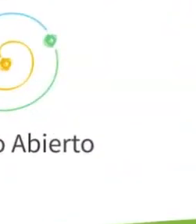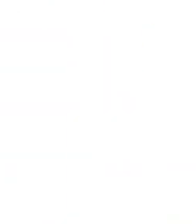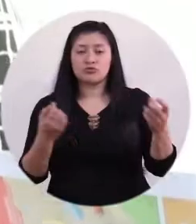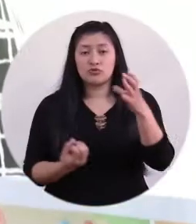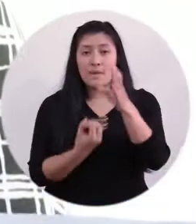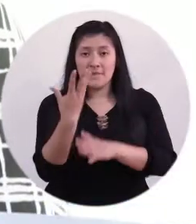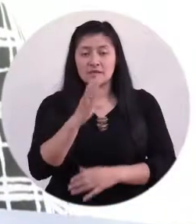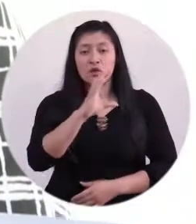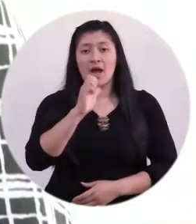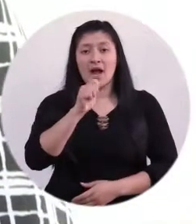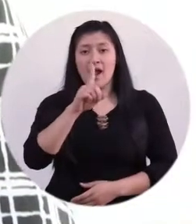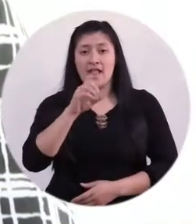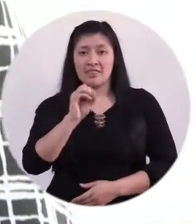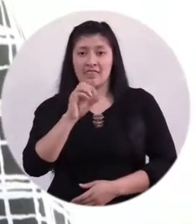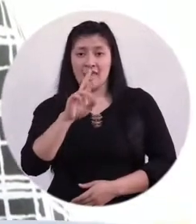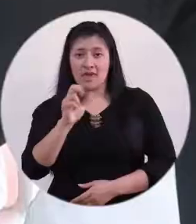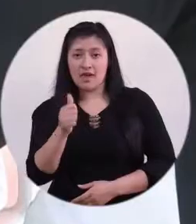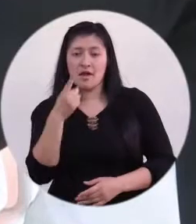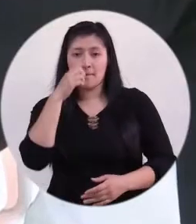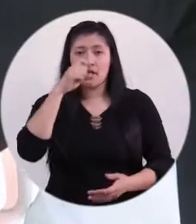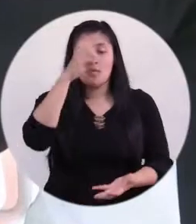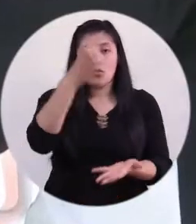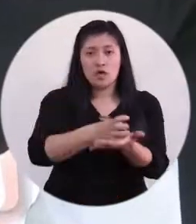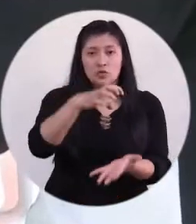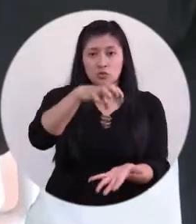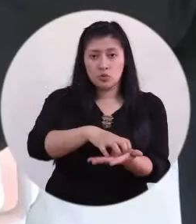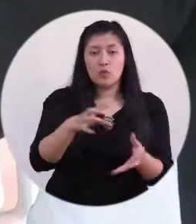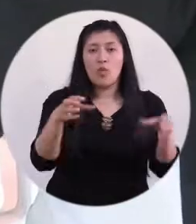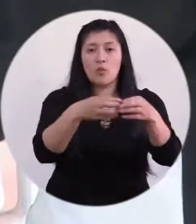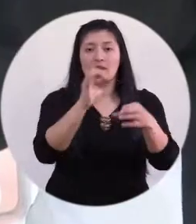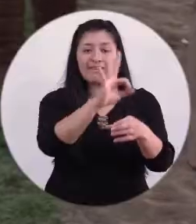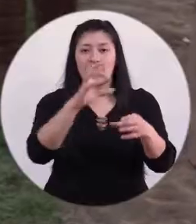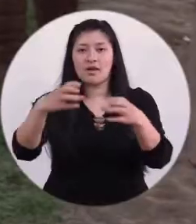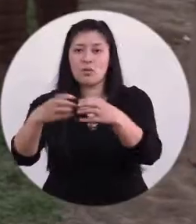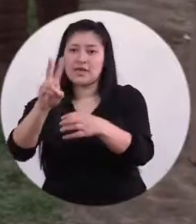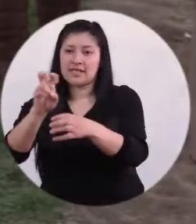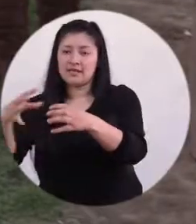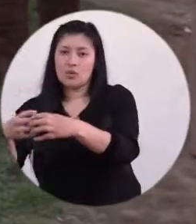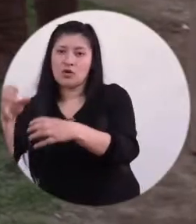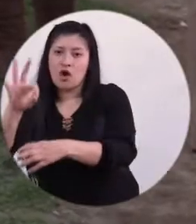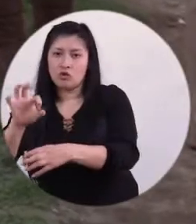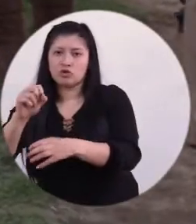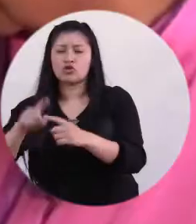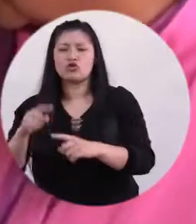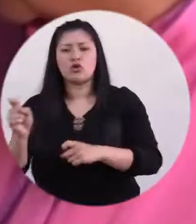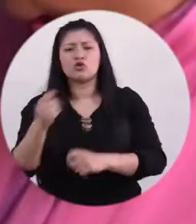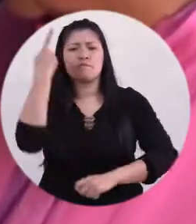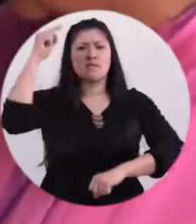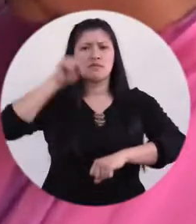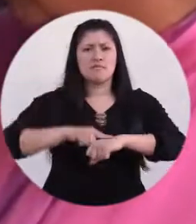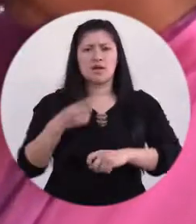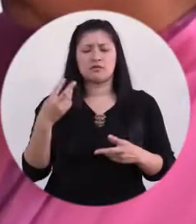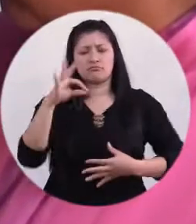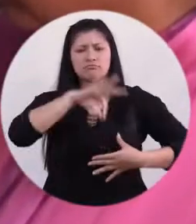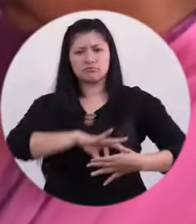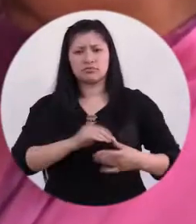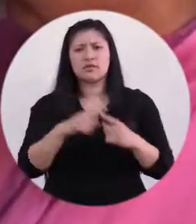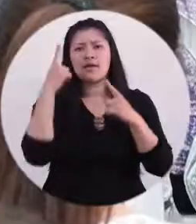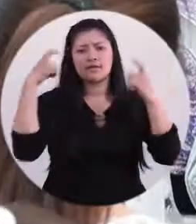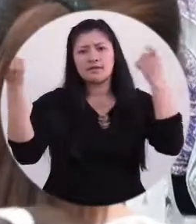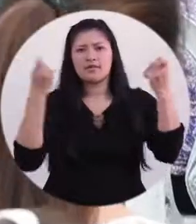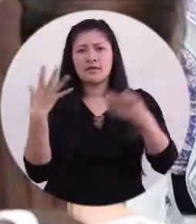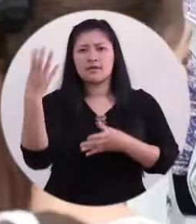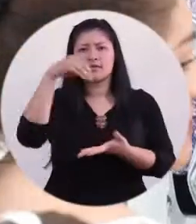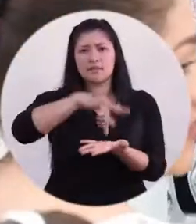los corregimientos de la caldera y mora surco además de las comunas 3 7 y 8 de pasto fueron los primeros beneficiados de la